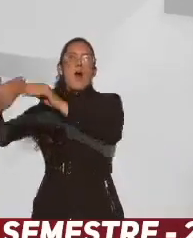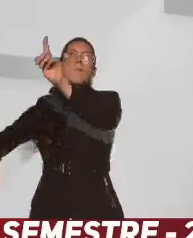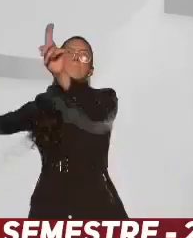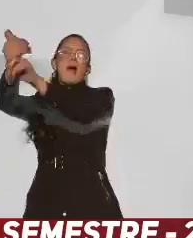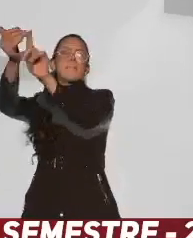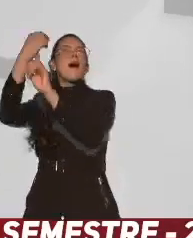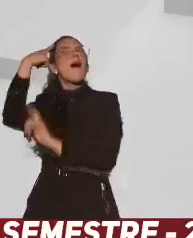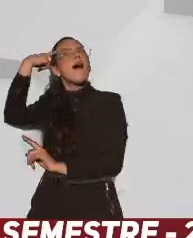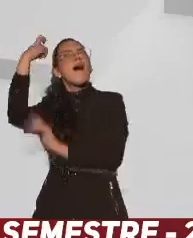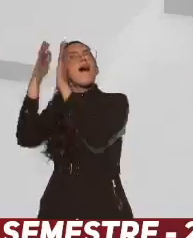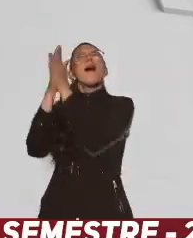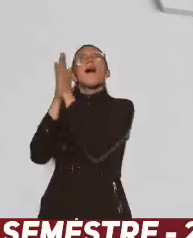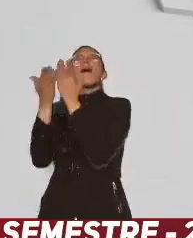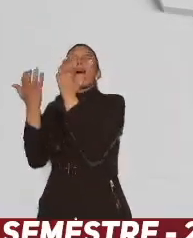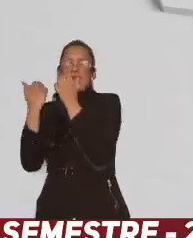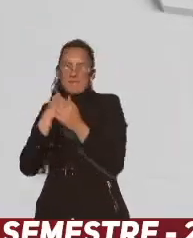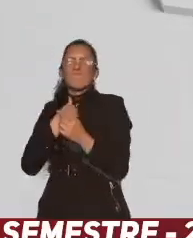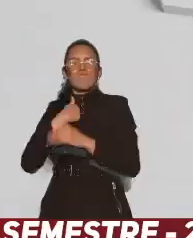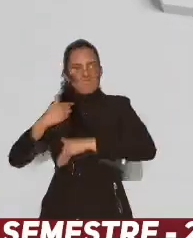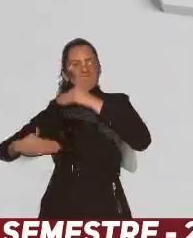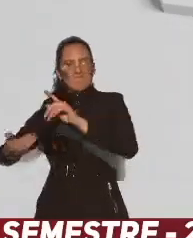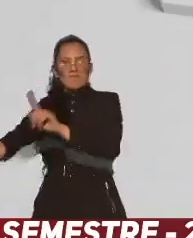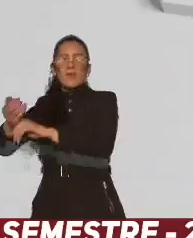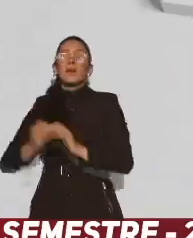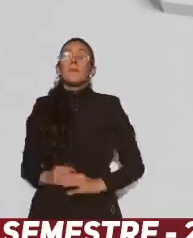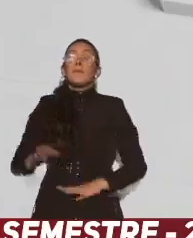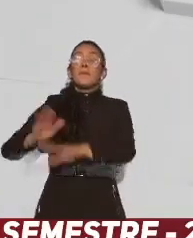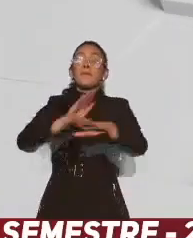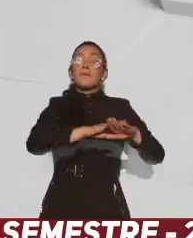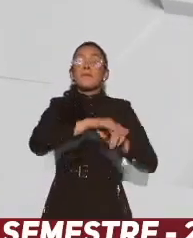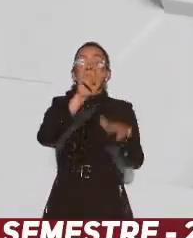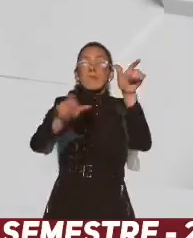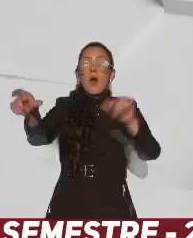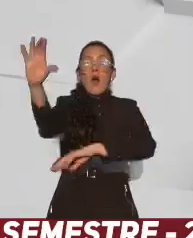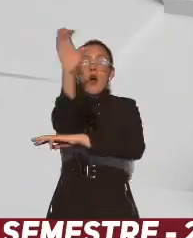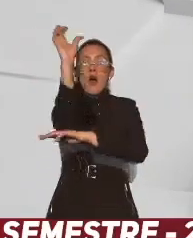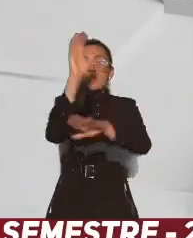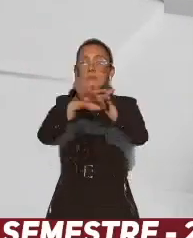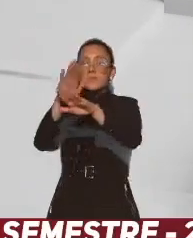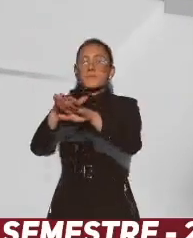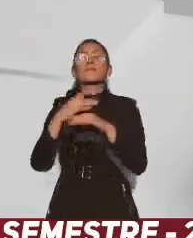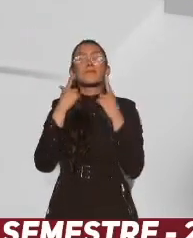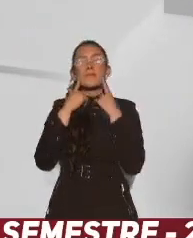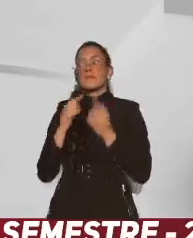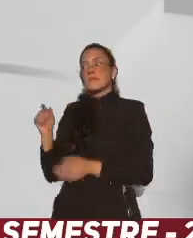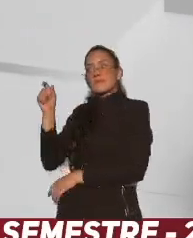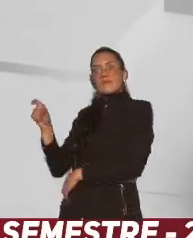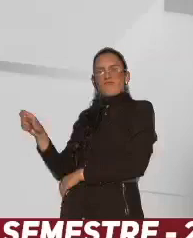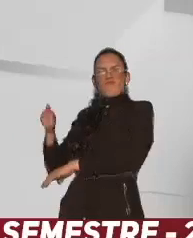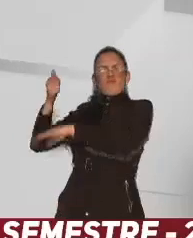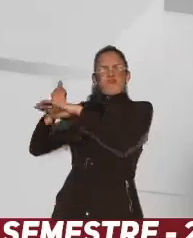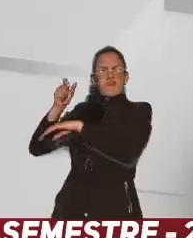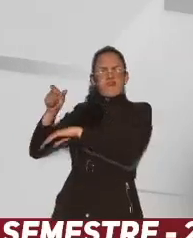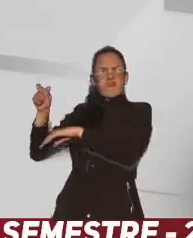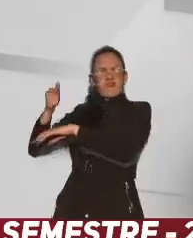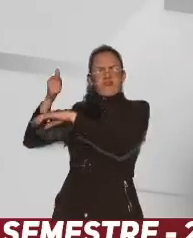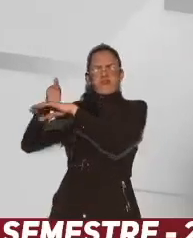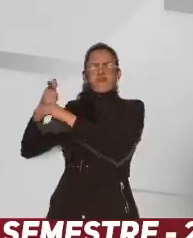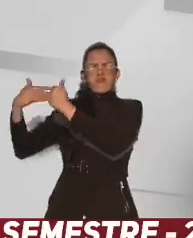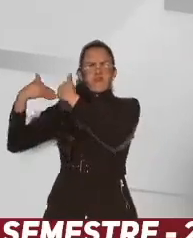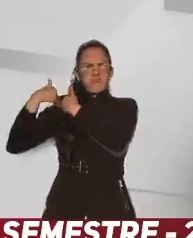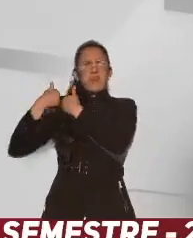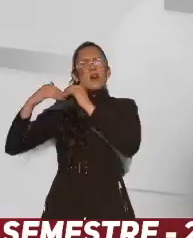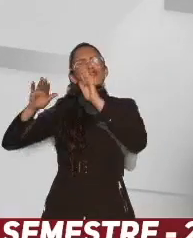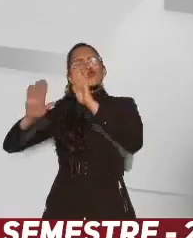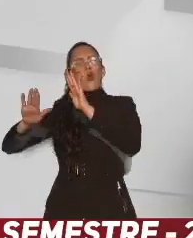Finalmente, manifiesto a los colombianos que a partir de este momento, los señores generales jefes de las jefaturas de